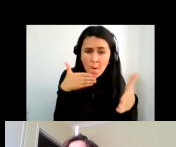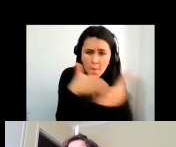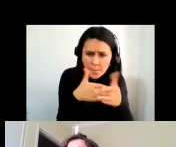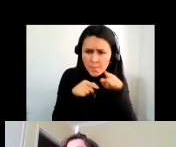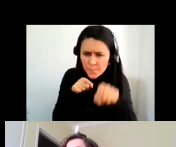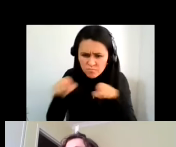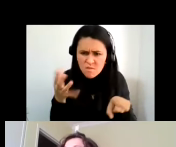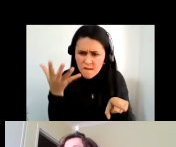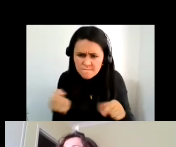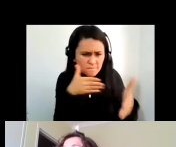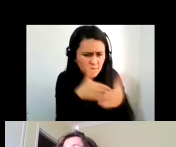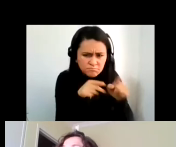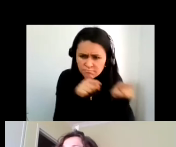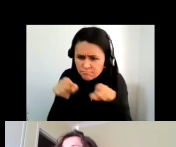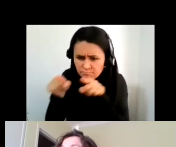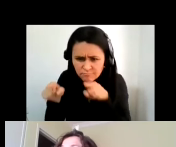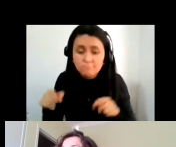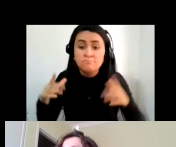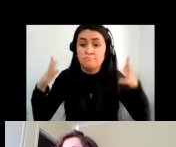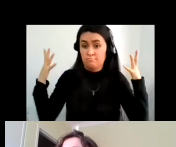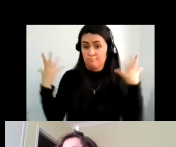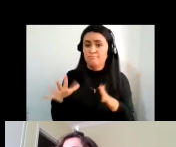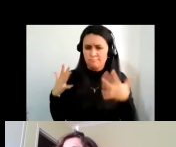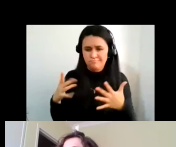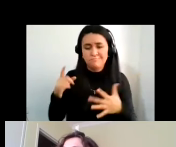de carácter de política pública.